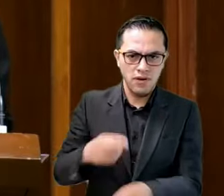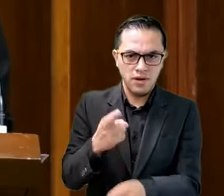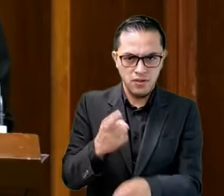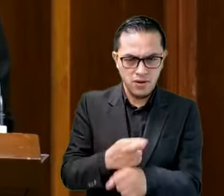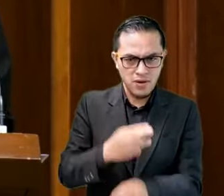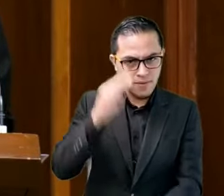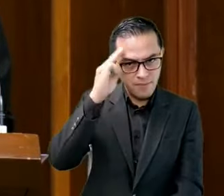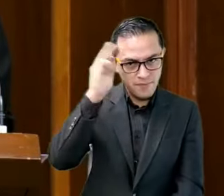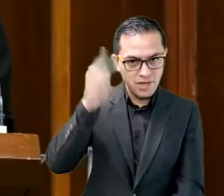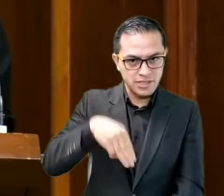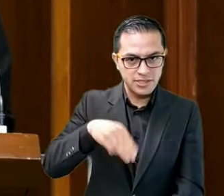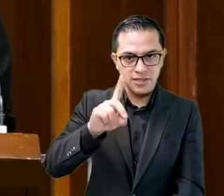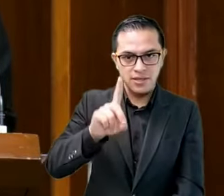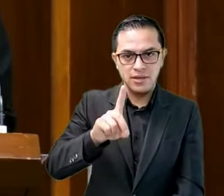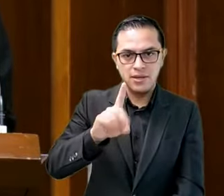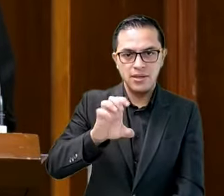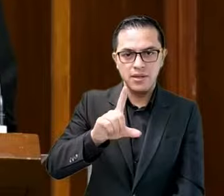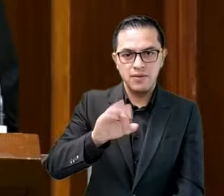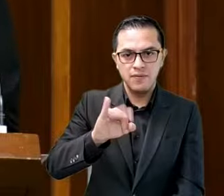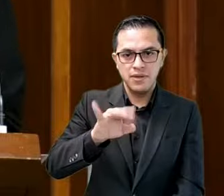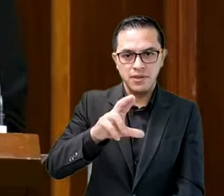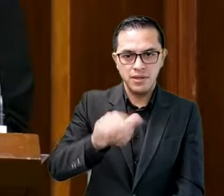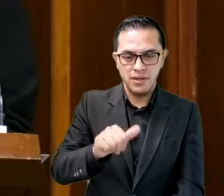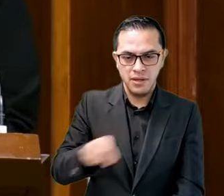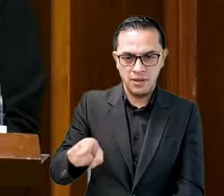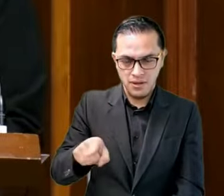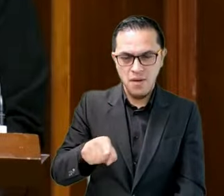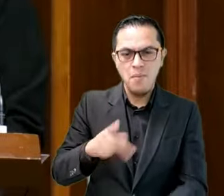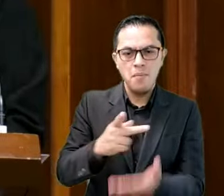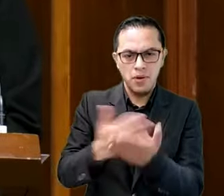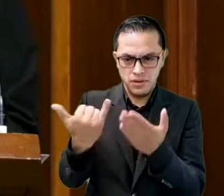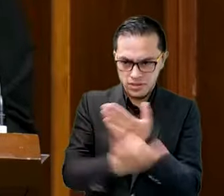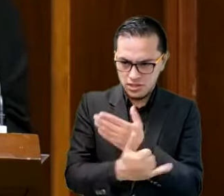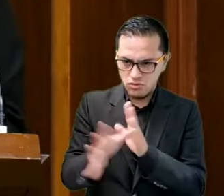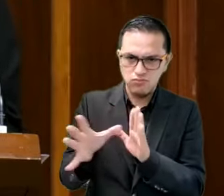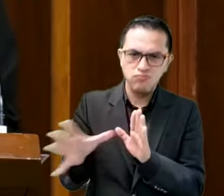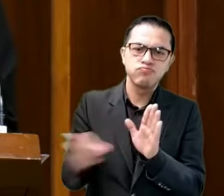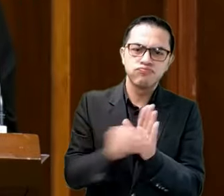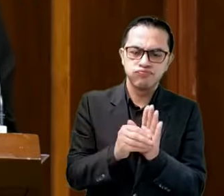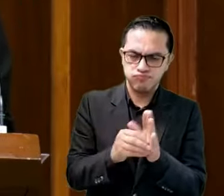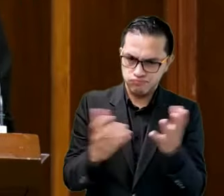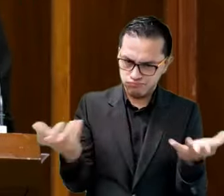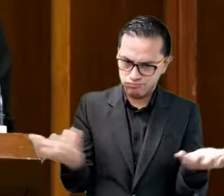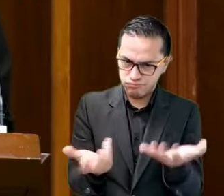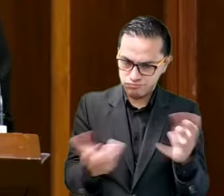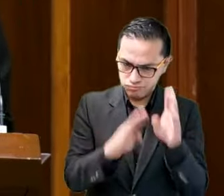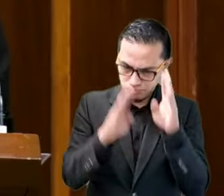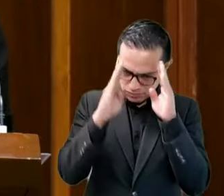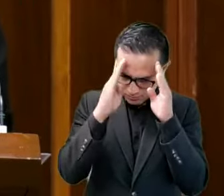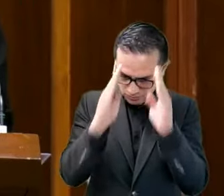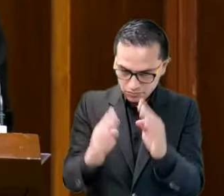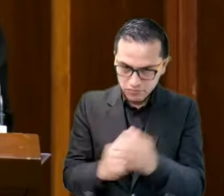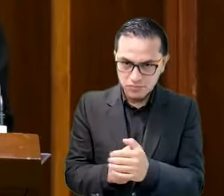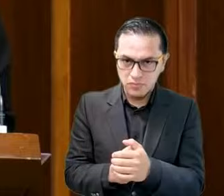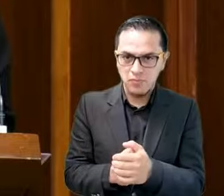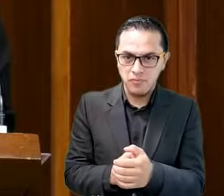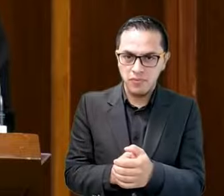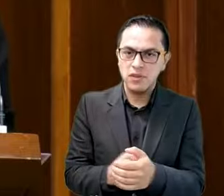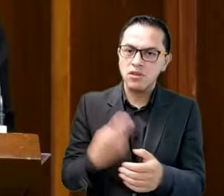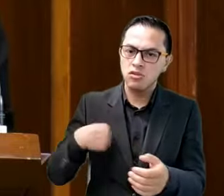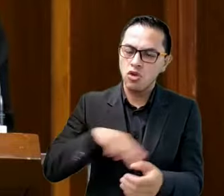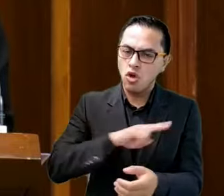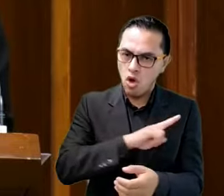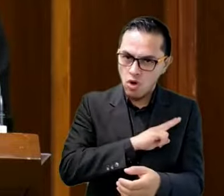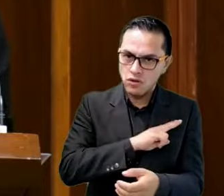Delfina Gómez Álvarez cada uno de los principios que guían esta transformación